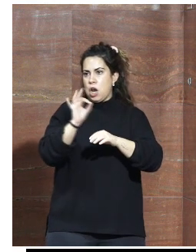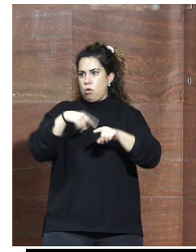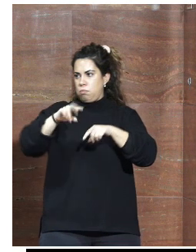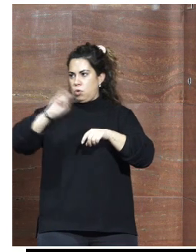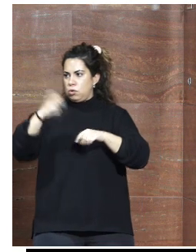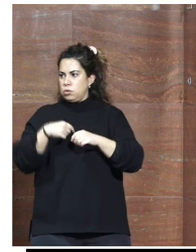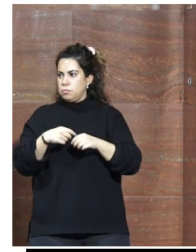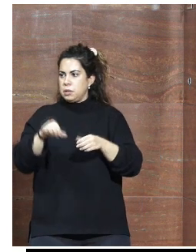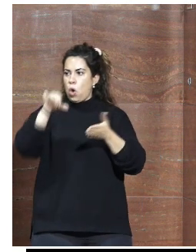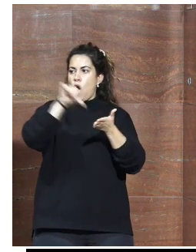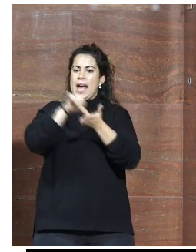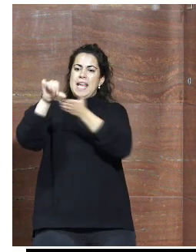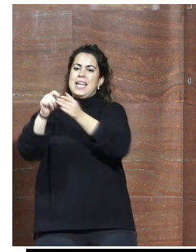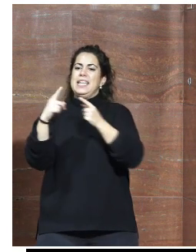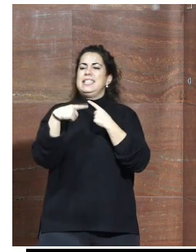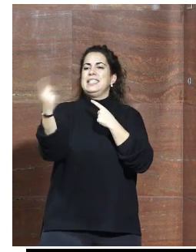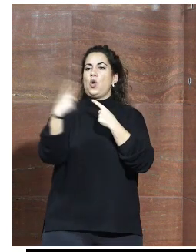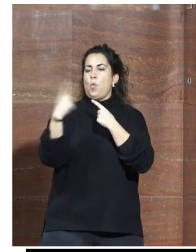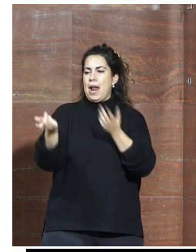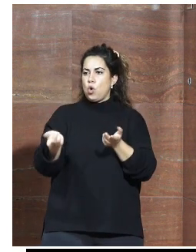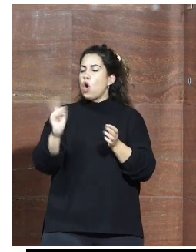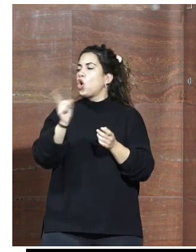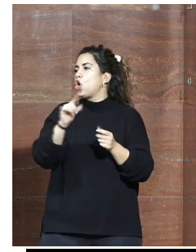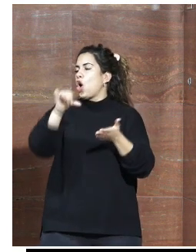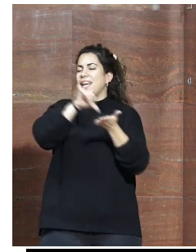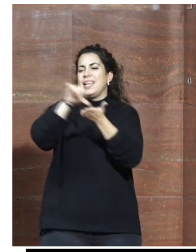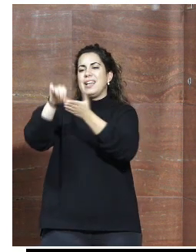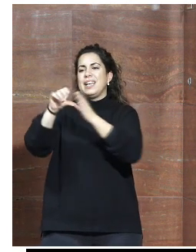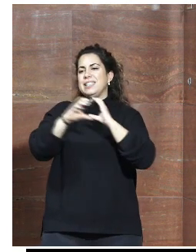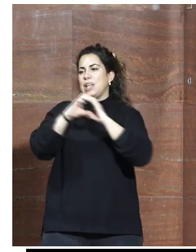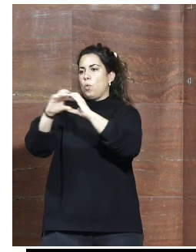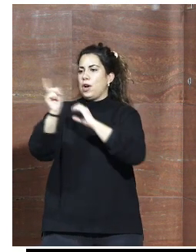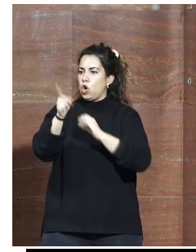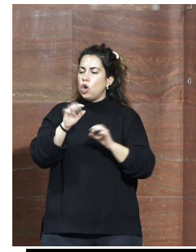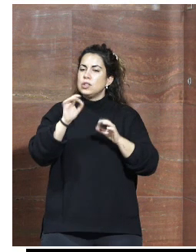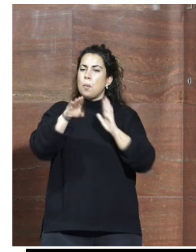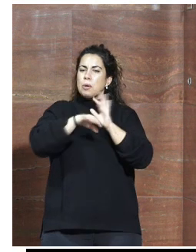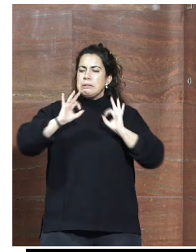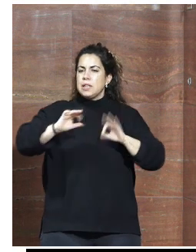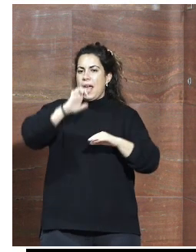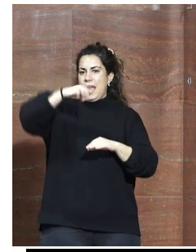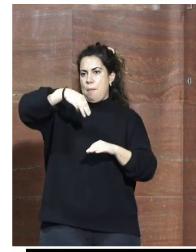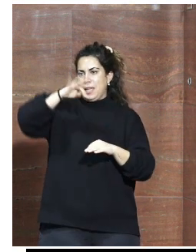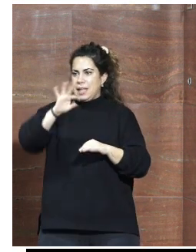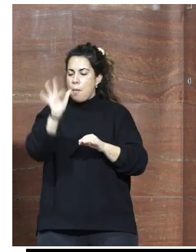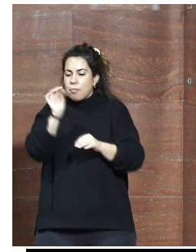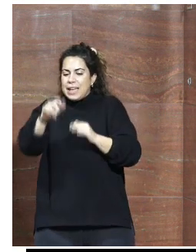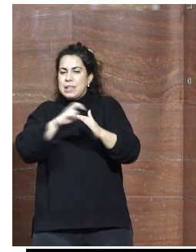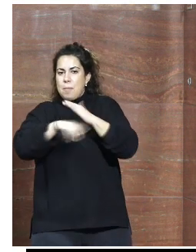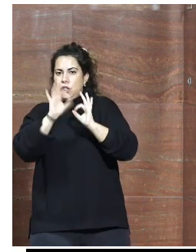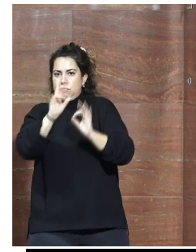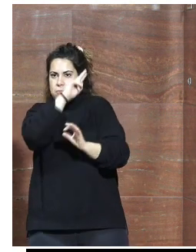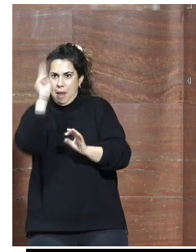Interurbano, me va diciendo aquí el chat. Ah, interurbano. No, en interurbano no. Este es un programa de MT y de Metro de Madrid. ¿El Lara?